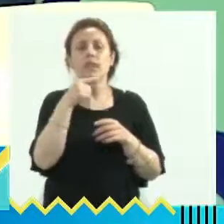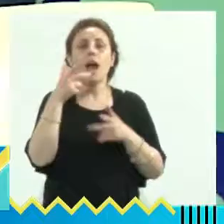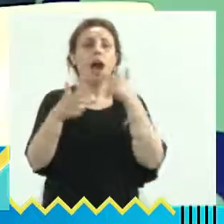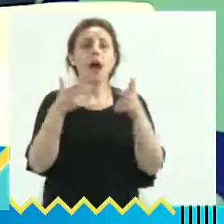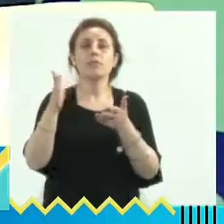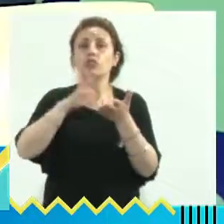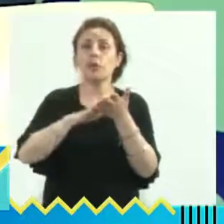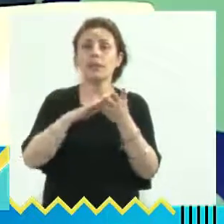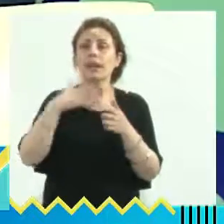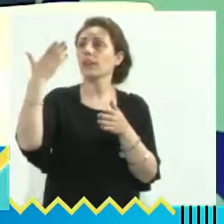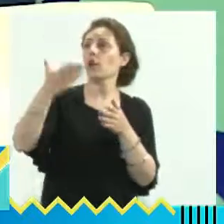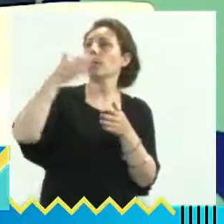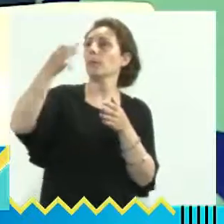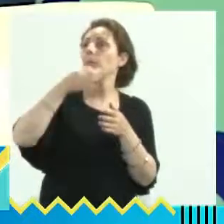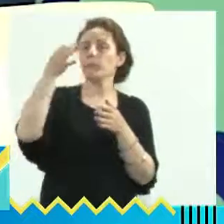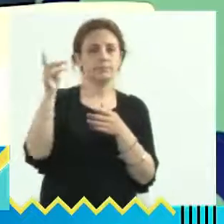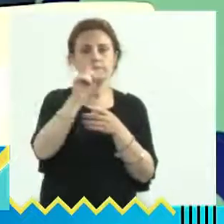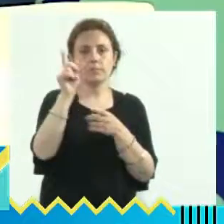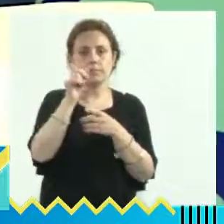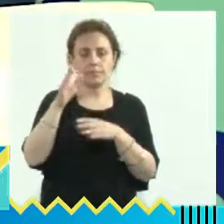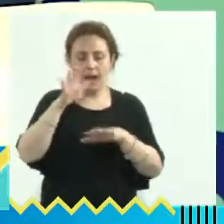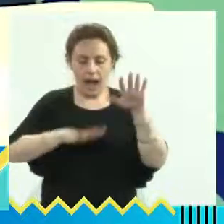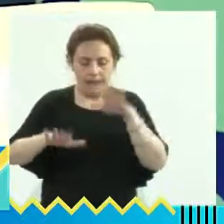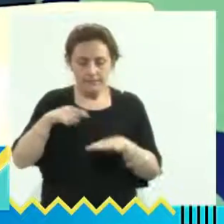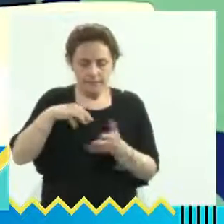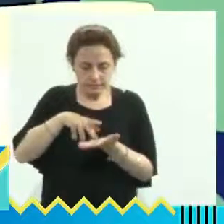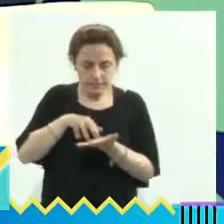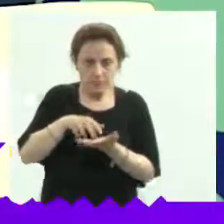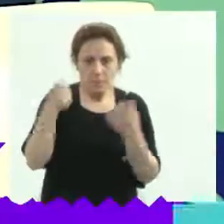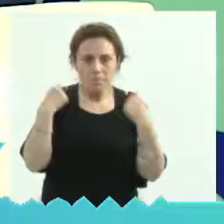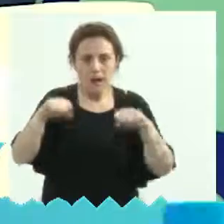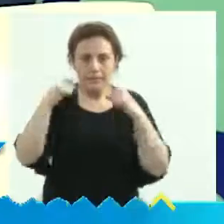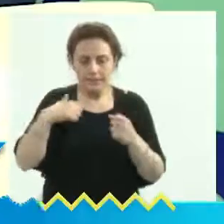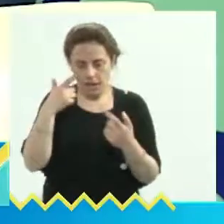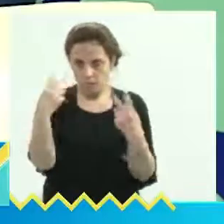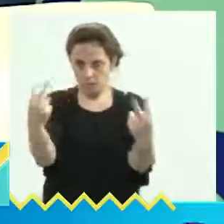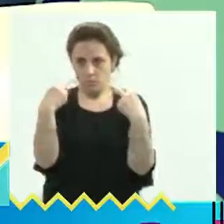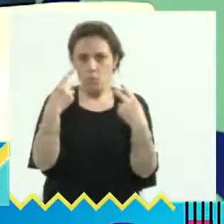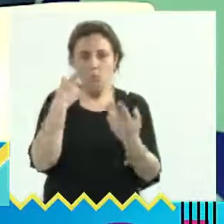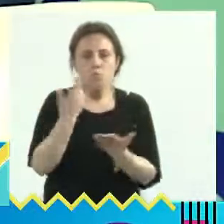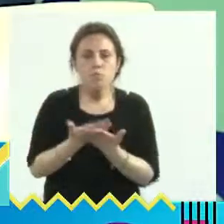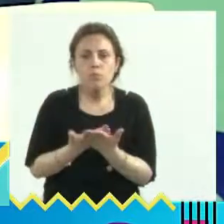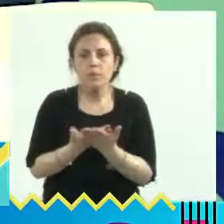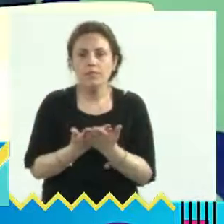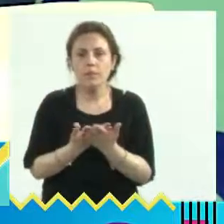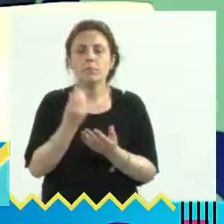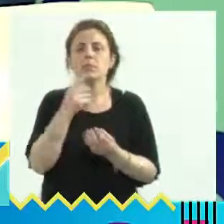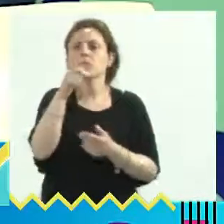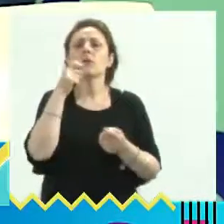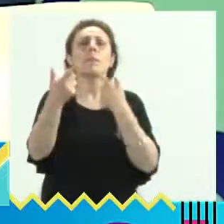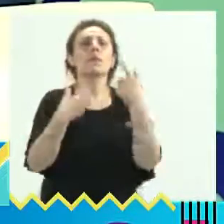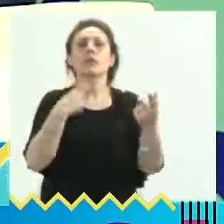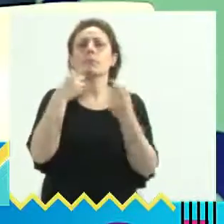de las prácticas que nosotras tenemos y desde nuestras experiencias, porque por ahí te piden conceptos y no hay tanto concepto